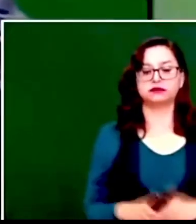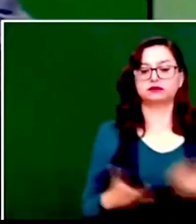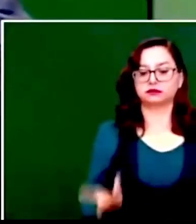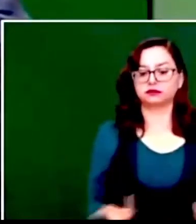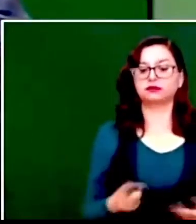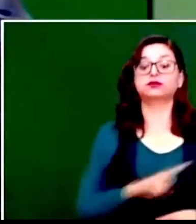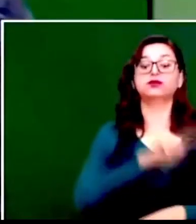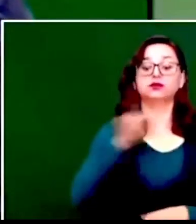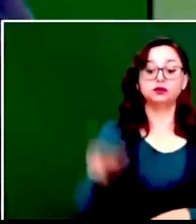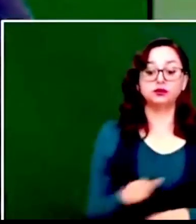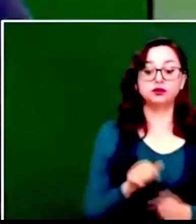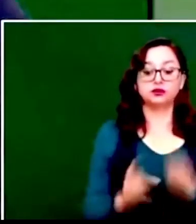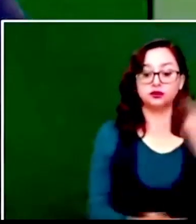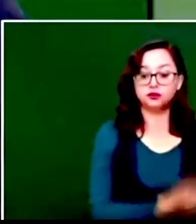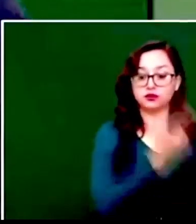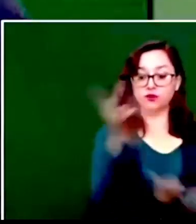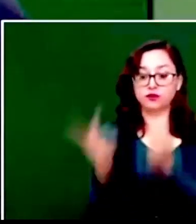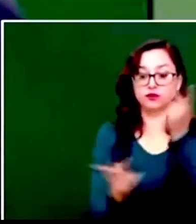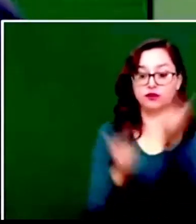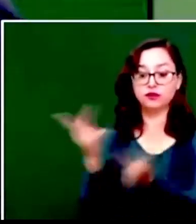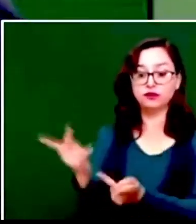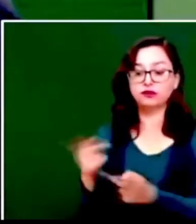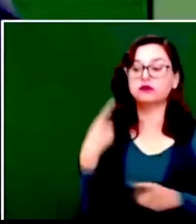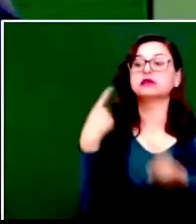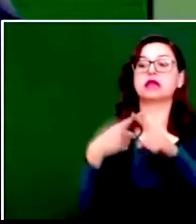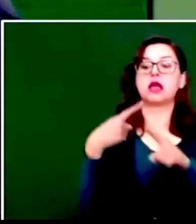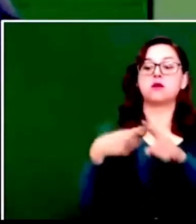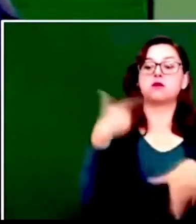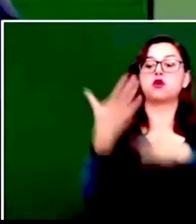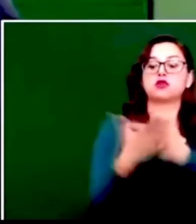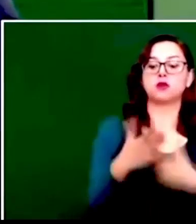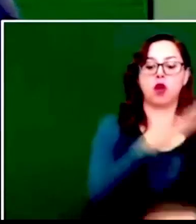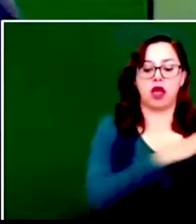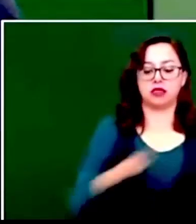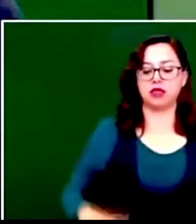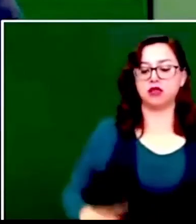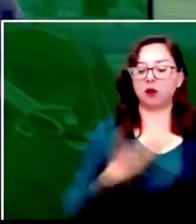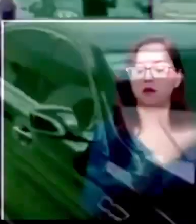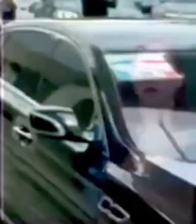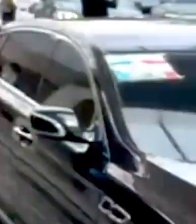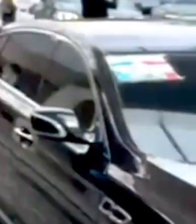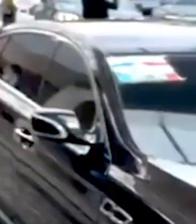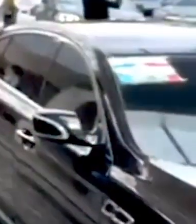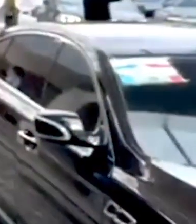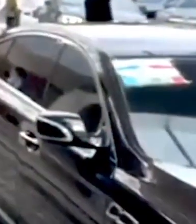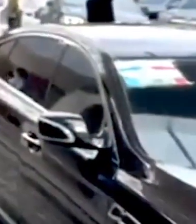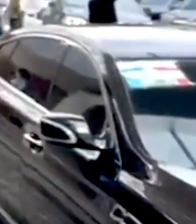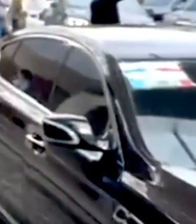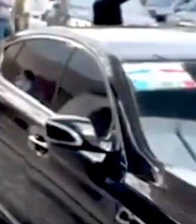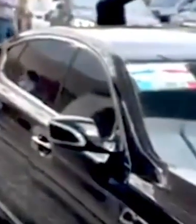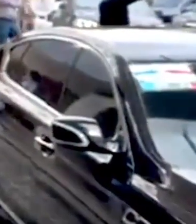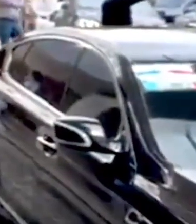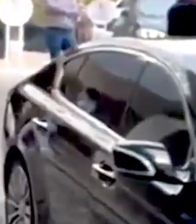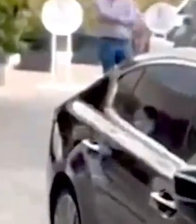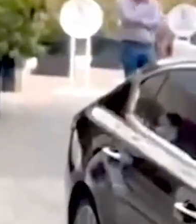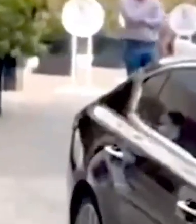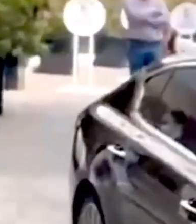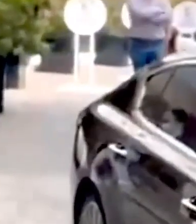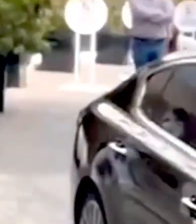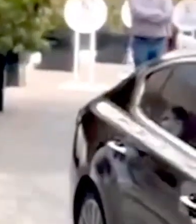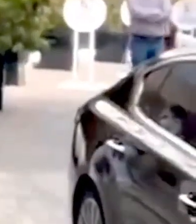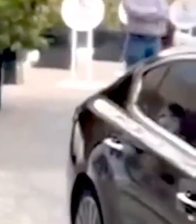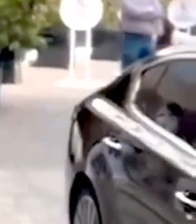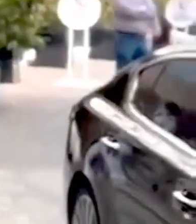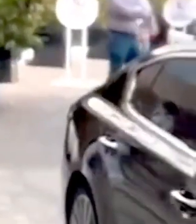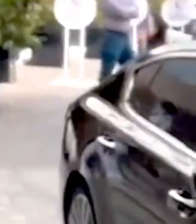Delgado, pues él señala será el sucesor de Claudia Sheinbaum, por supuesto que esto no le gustó para nada